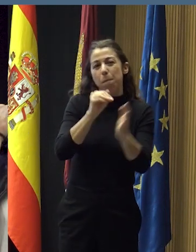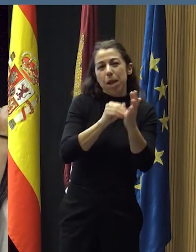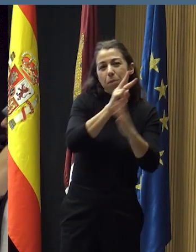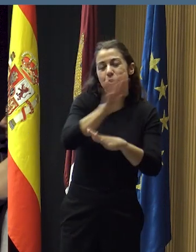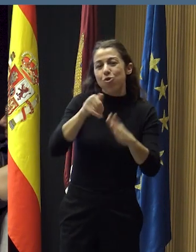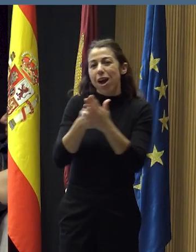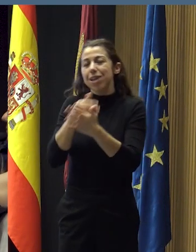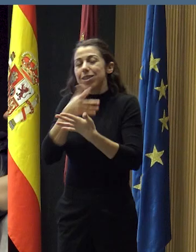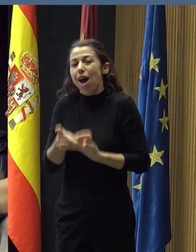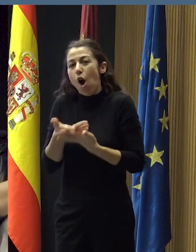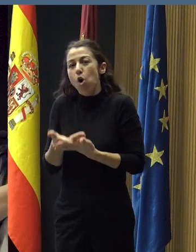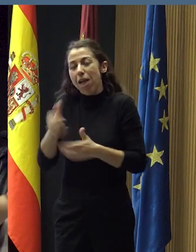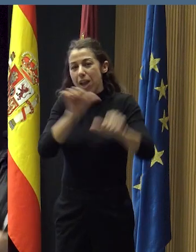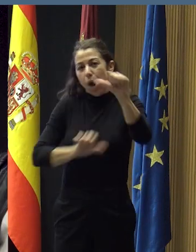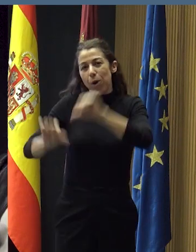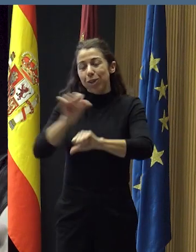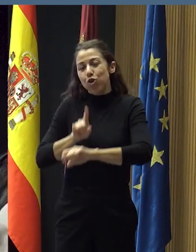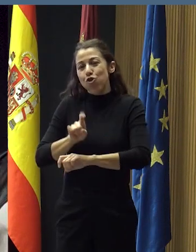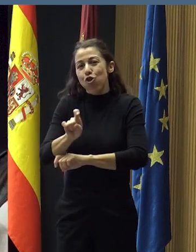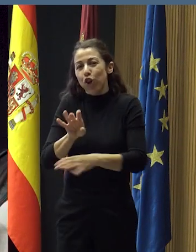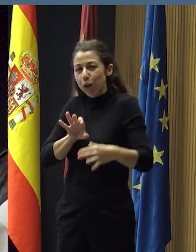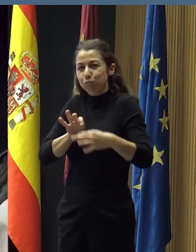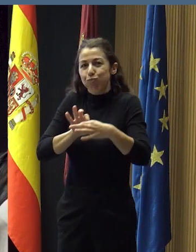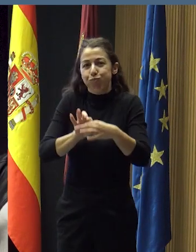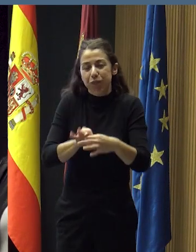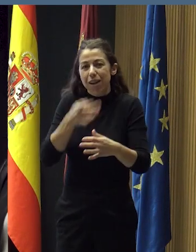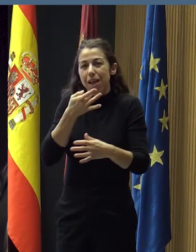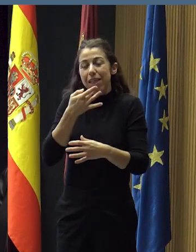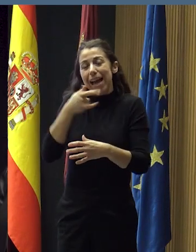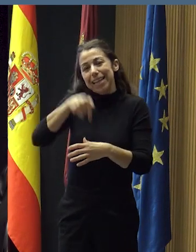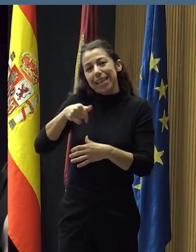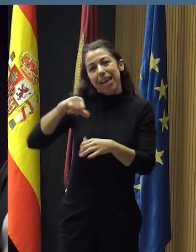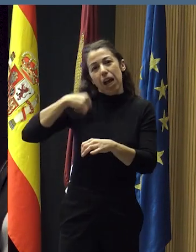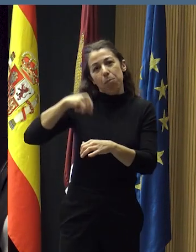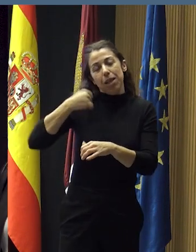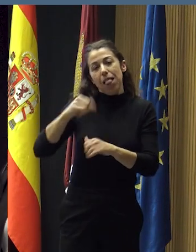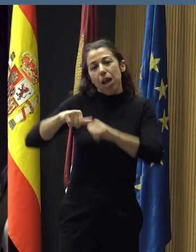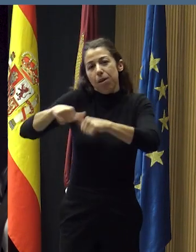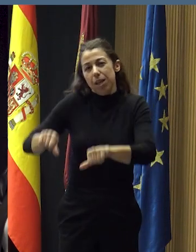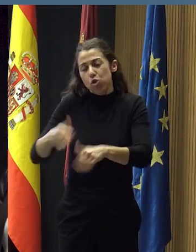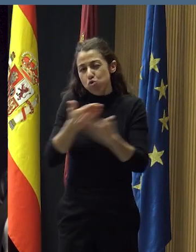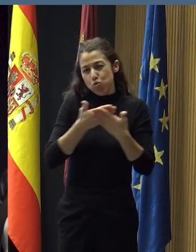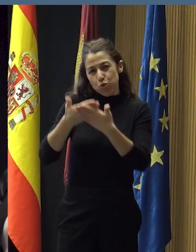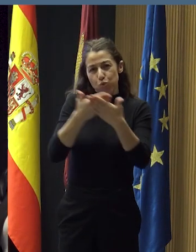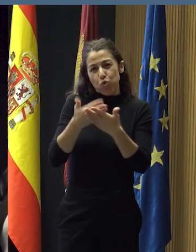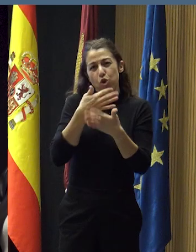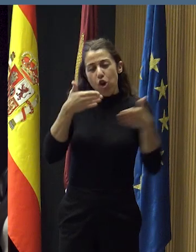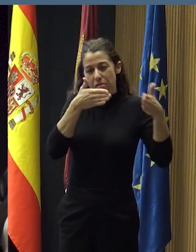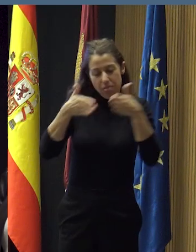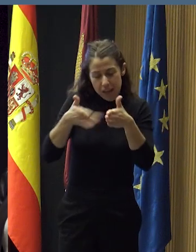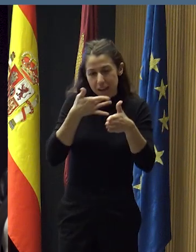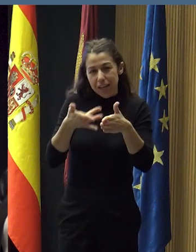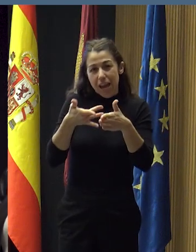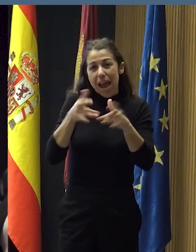forma también parte del Laboratorio de Oncología Translacional del Hospital de Albacete. Su investigación se centra en